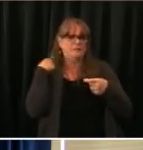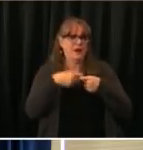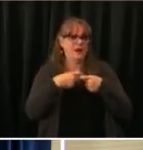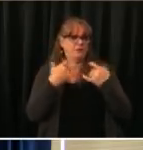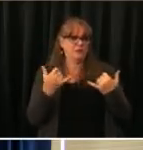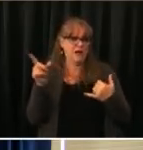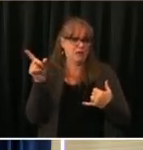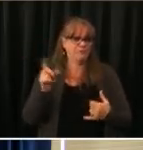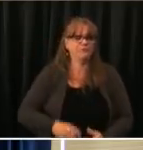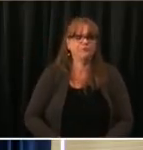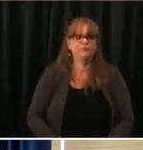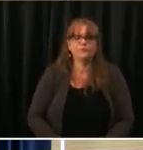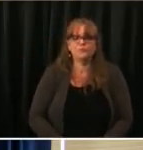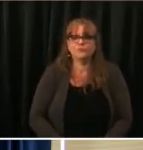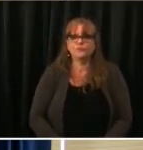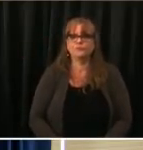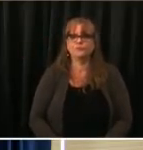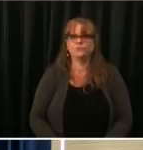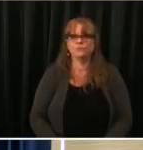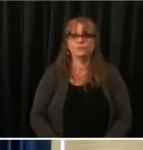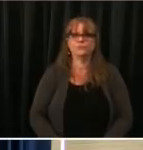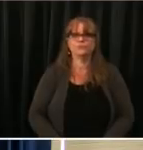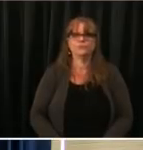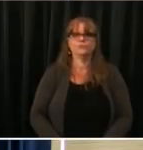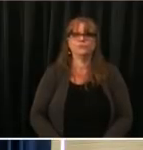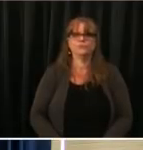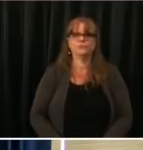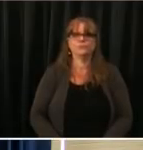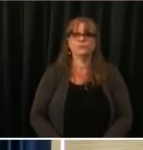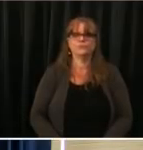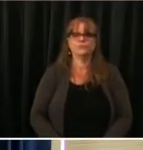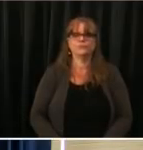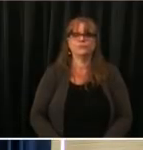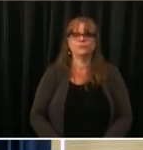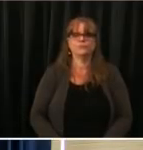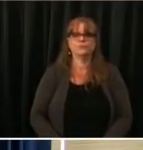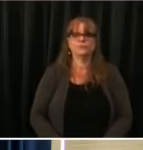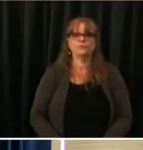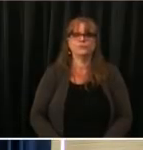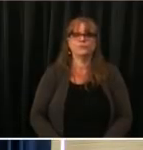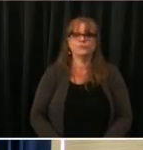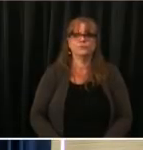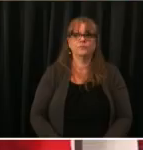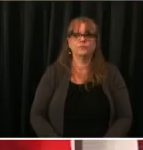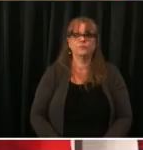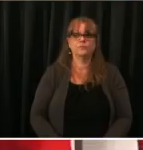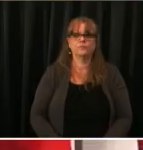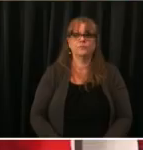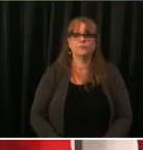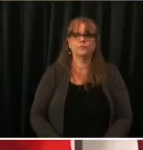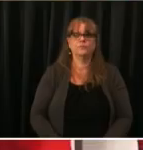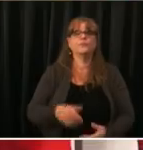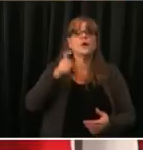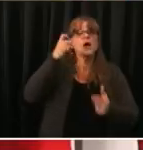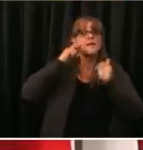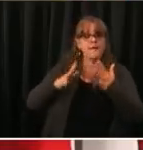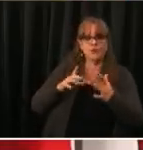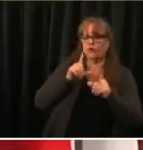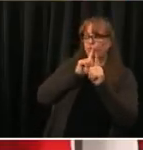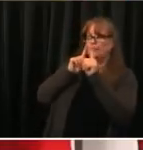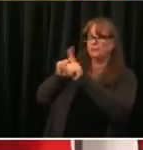español? Y también otra cosita, ¿cuál ha sido el obstáculo más grande hasta el momento? Hoy anunciamos